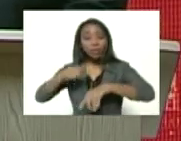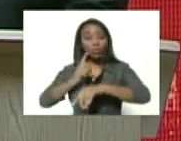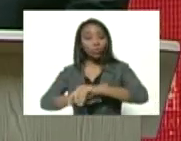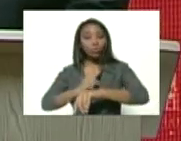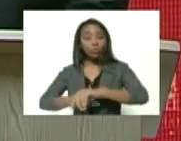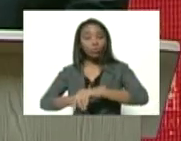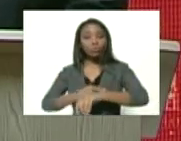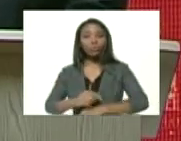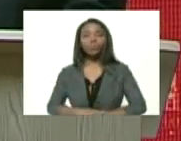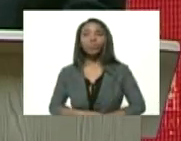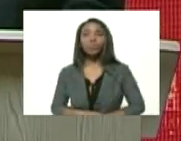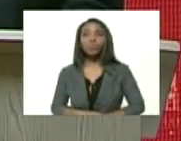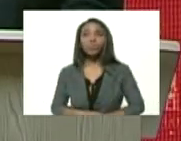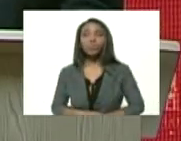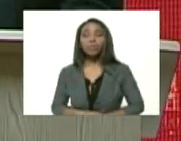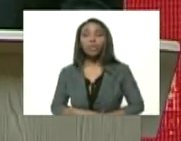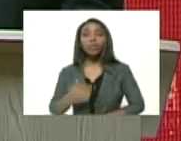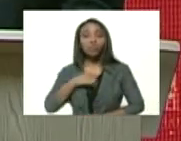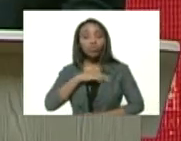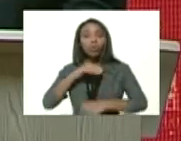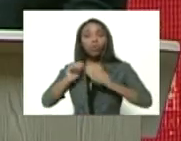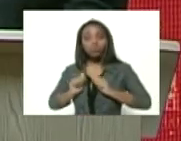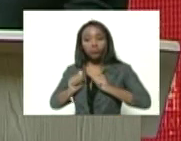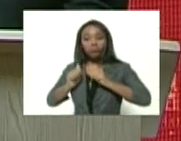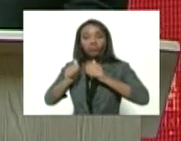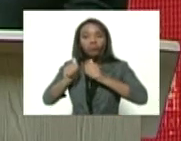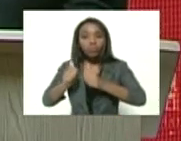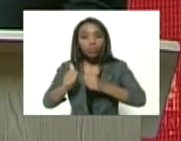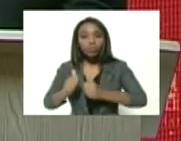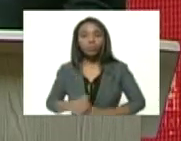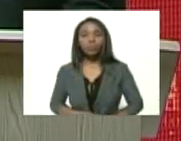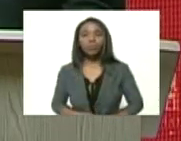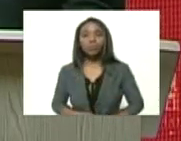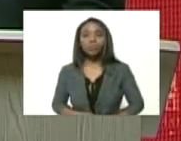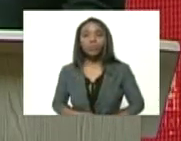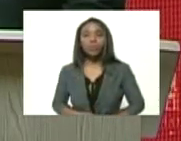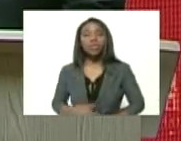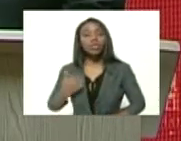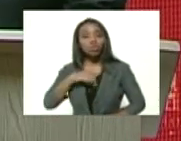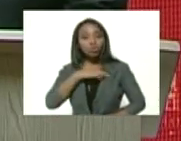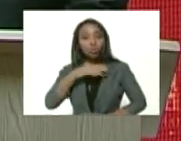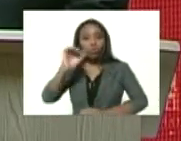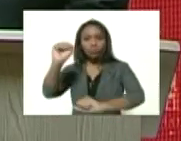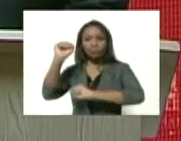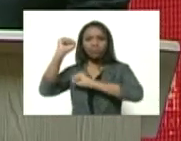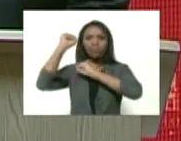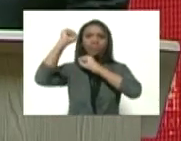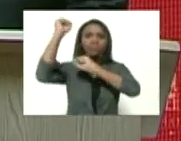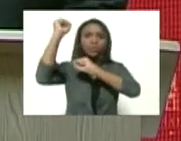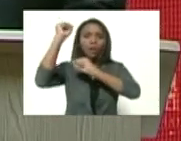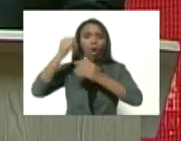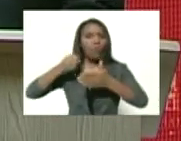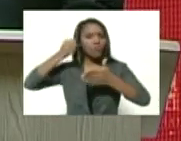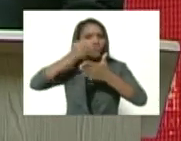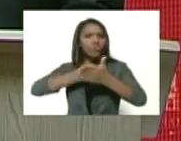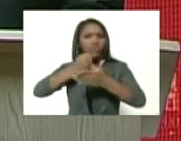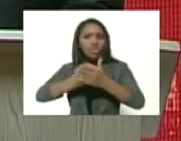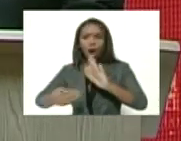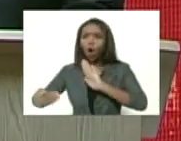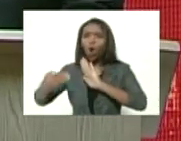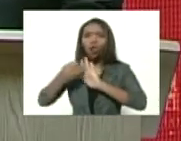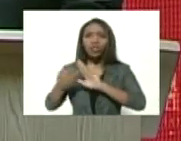momentos en que emprendemos y estamos venciendo en la lucha contra